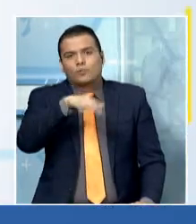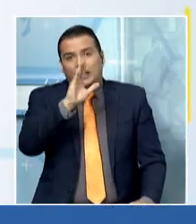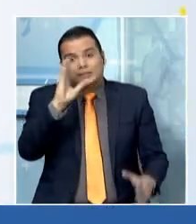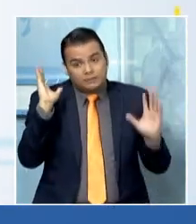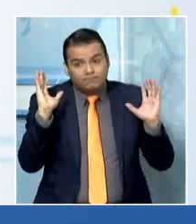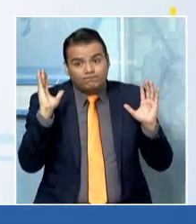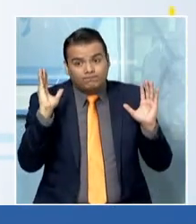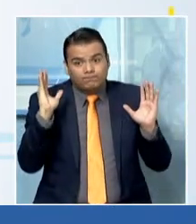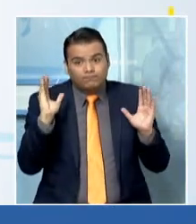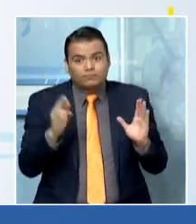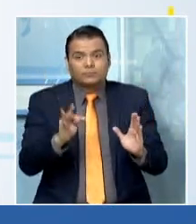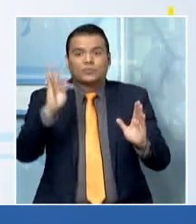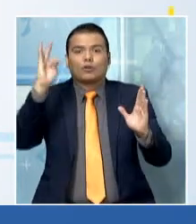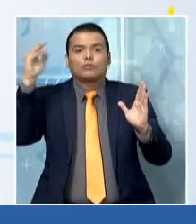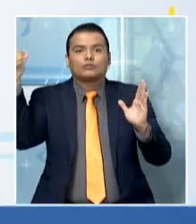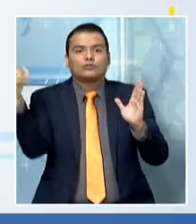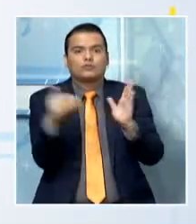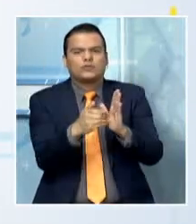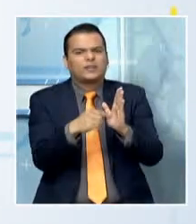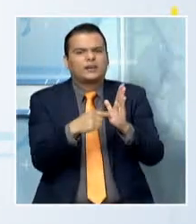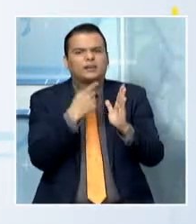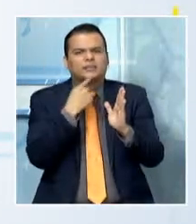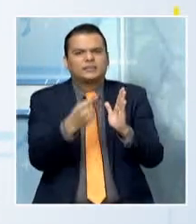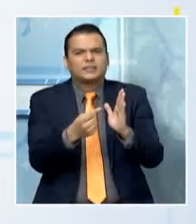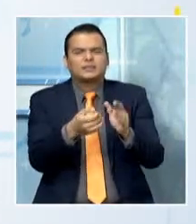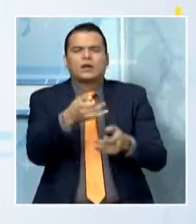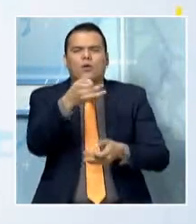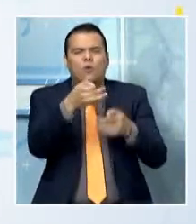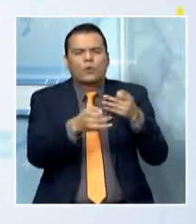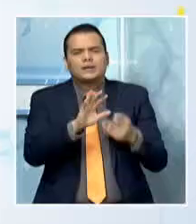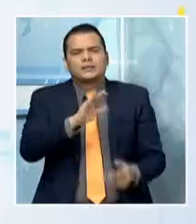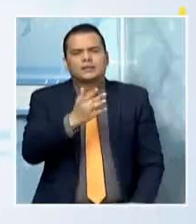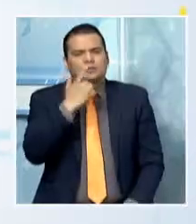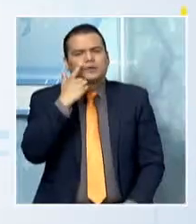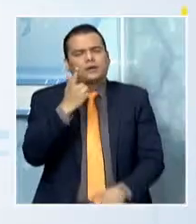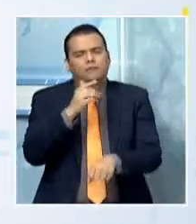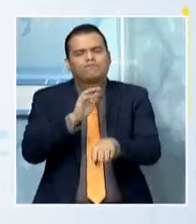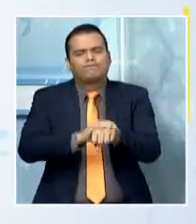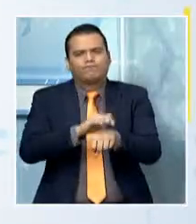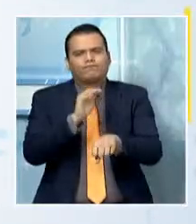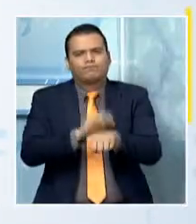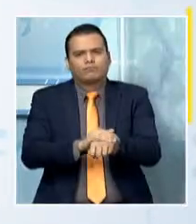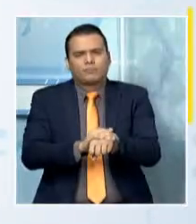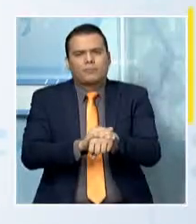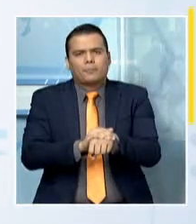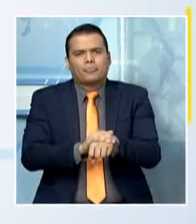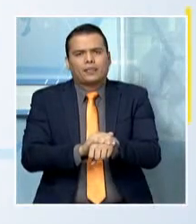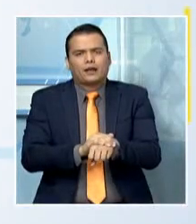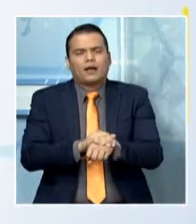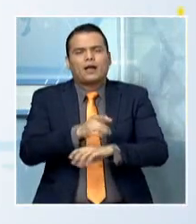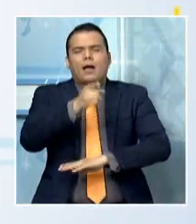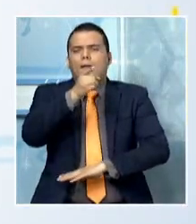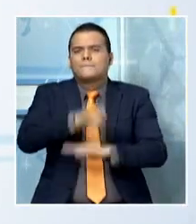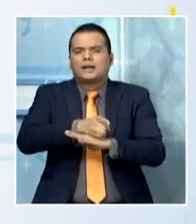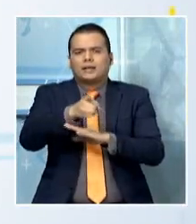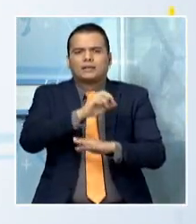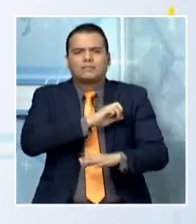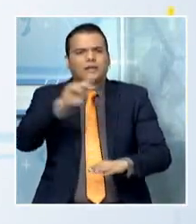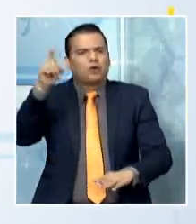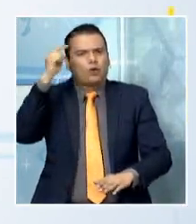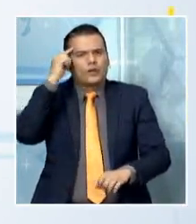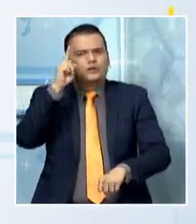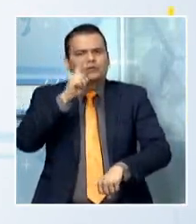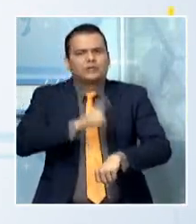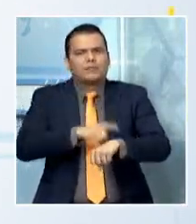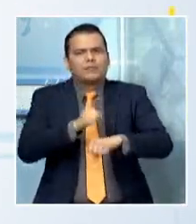católica este es el fallo de tutela con el que el juzgado 5o municipal de pequeñas causas y de competencia múltiple le ordena a la gobernación del valle